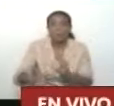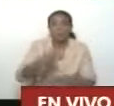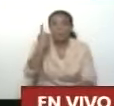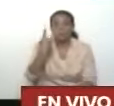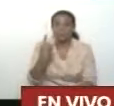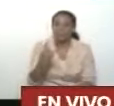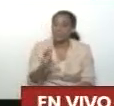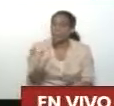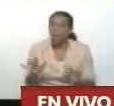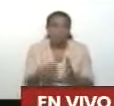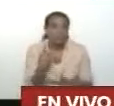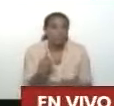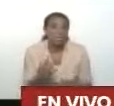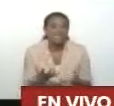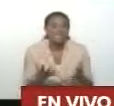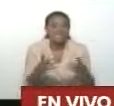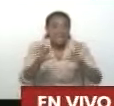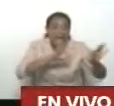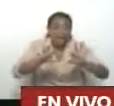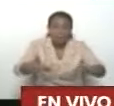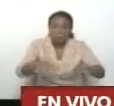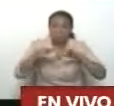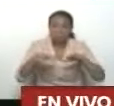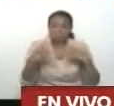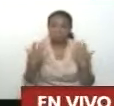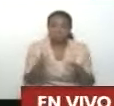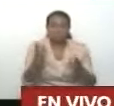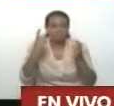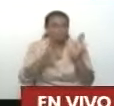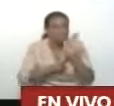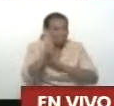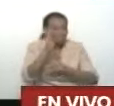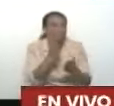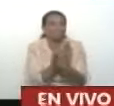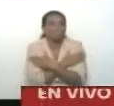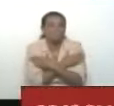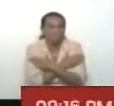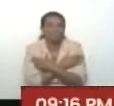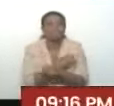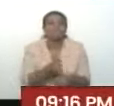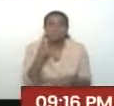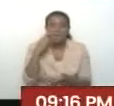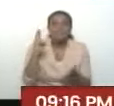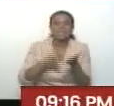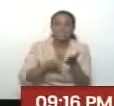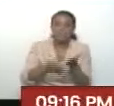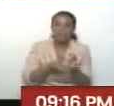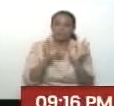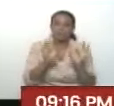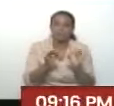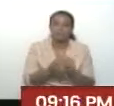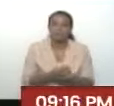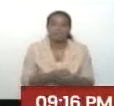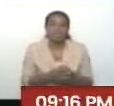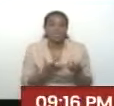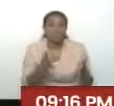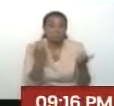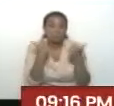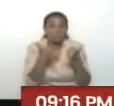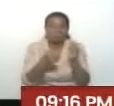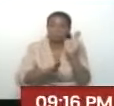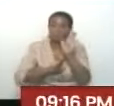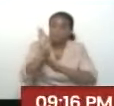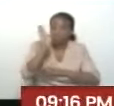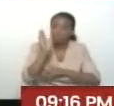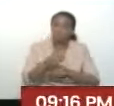lo lograron. El teatro se llenó y fue un éxito total. Te felicito, David, verdaderamente. Gracias. Ha sido un gran éxito.